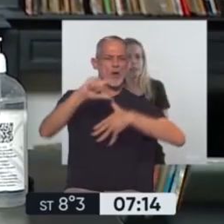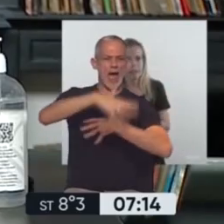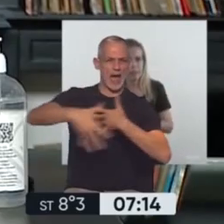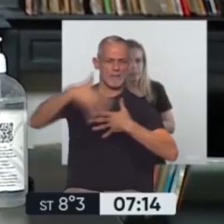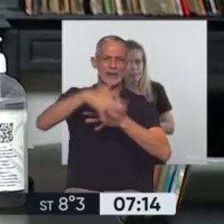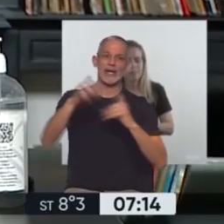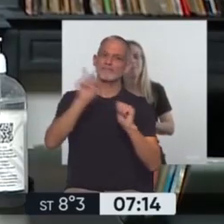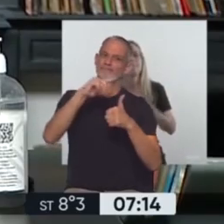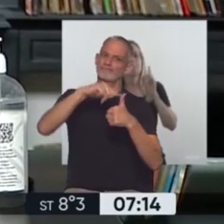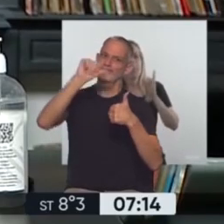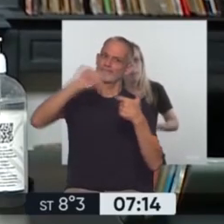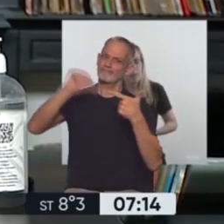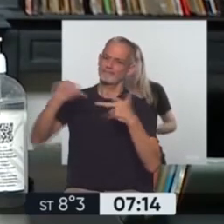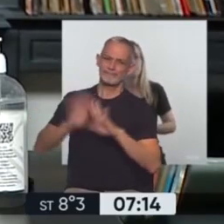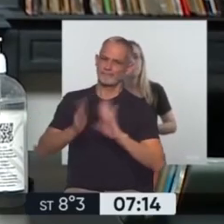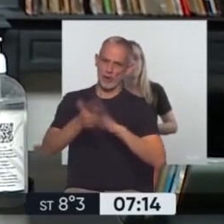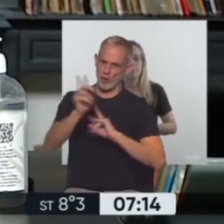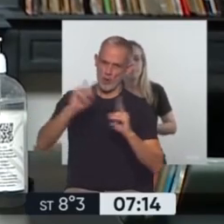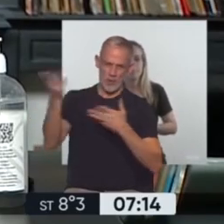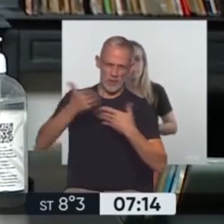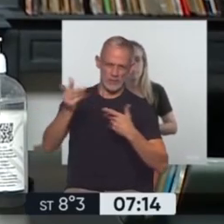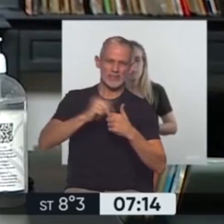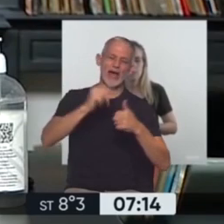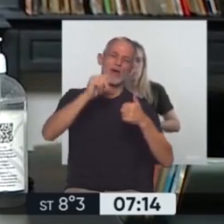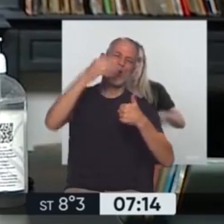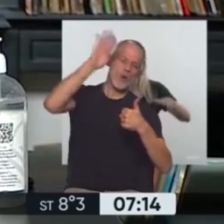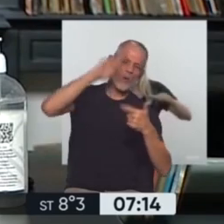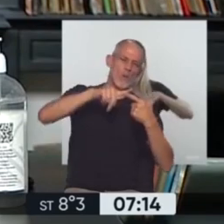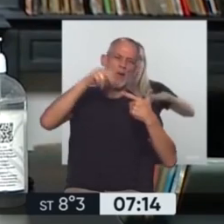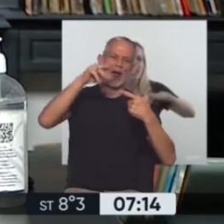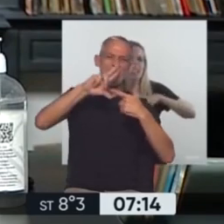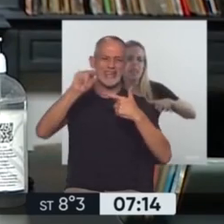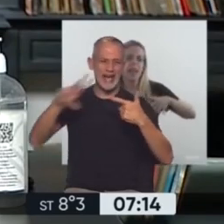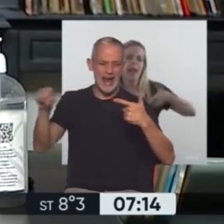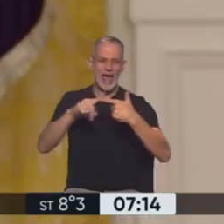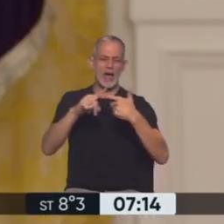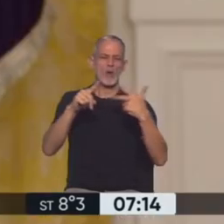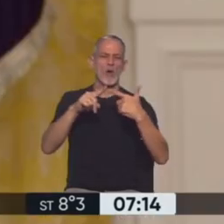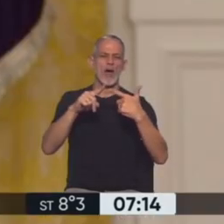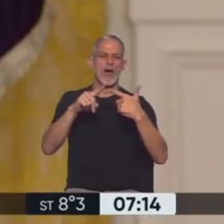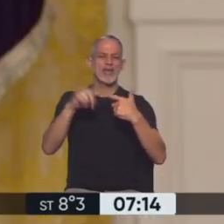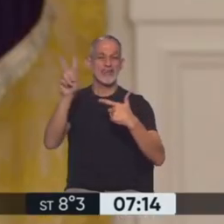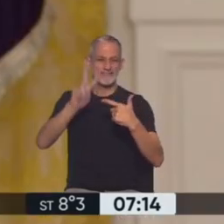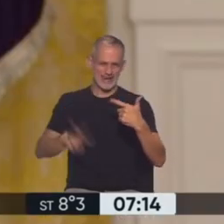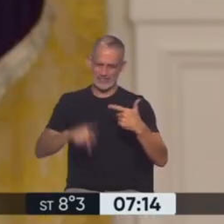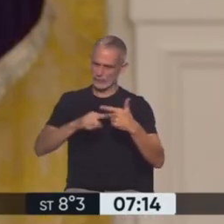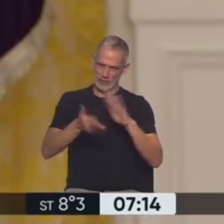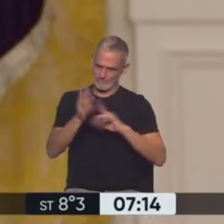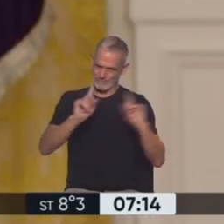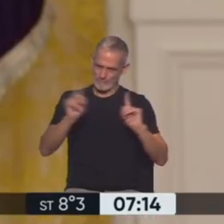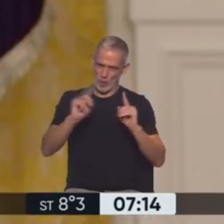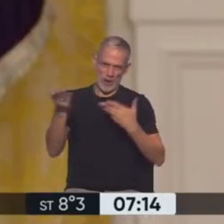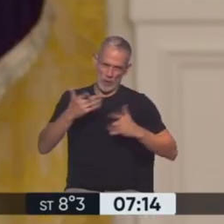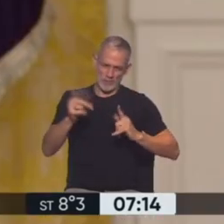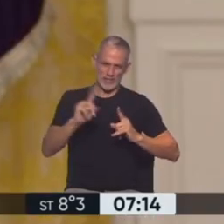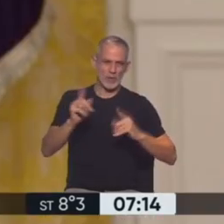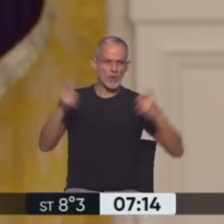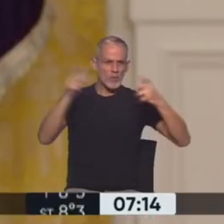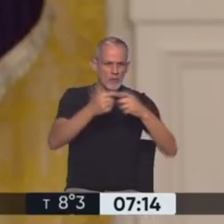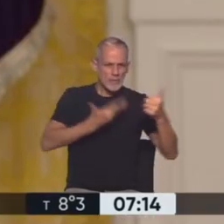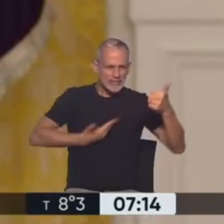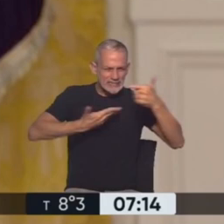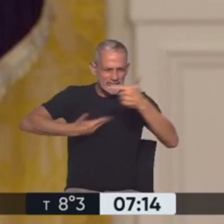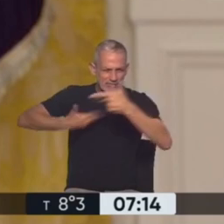invitados ha sido un verdadero problema para el país anfitrión eeuu ya que algunos líderes de la región